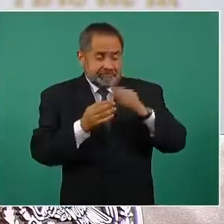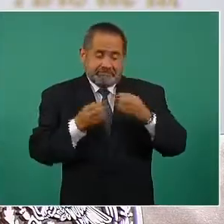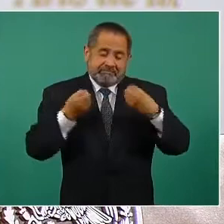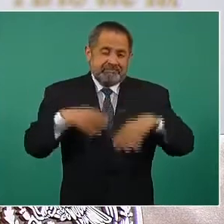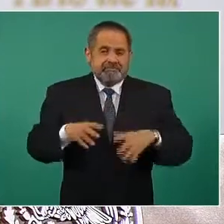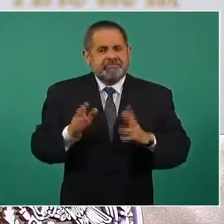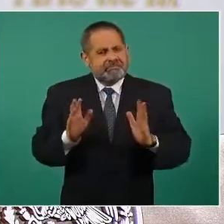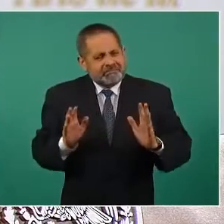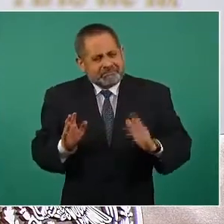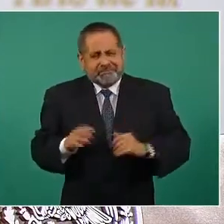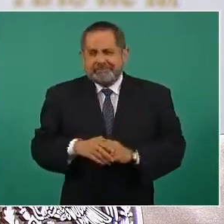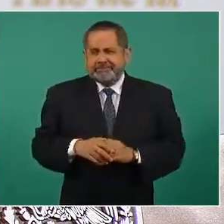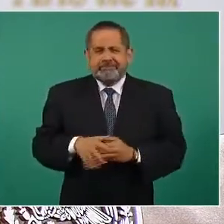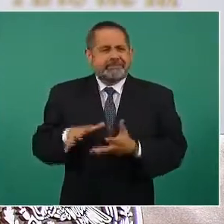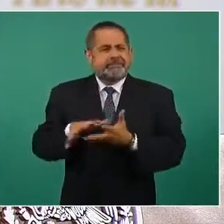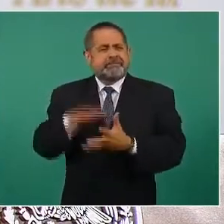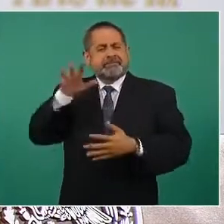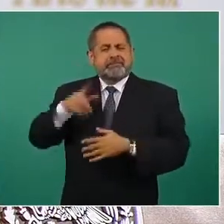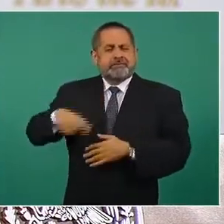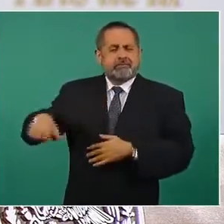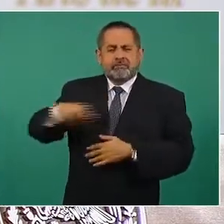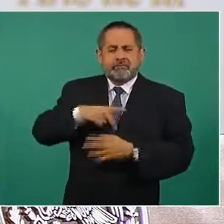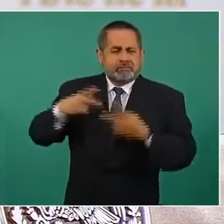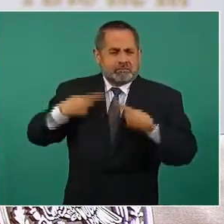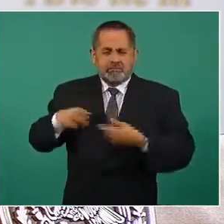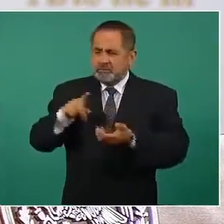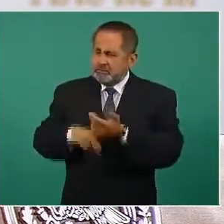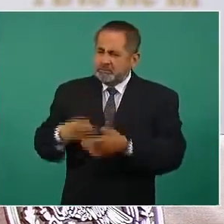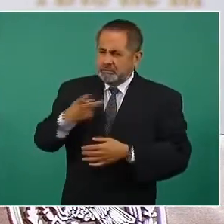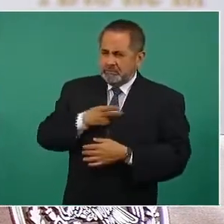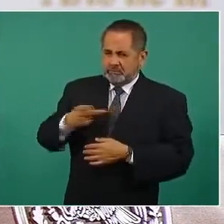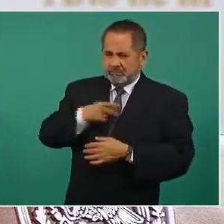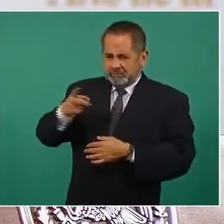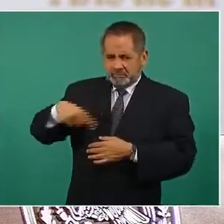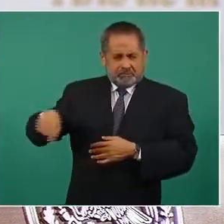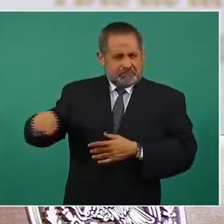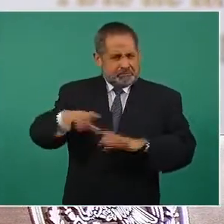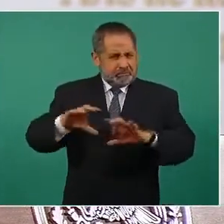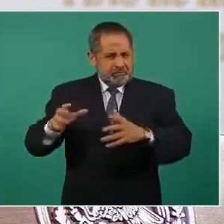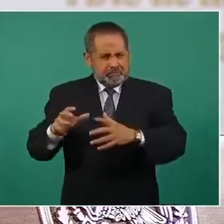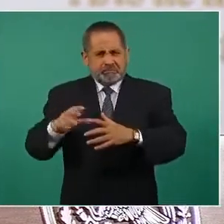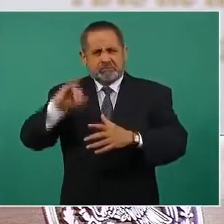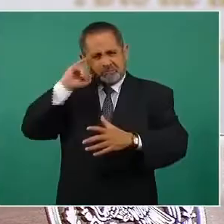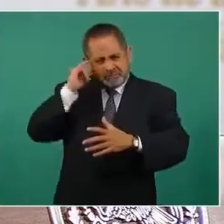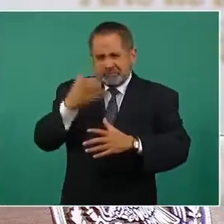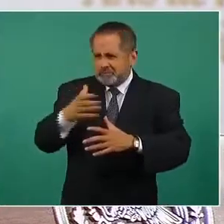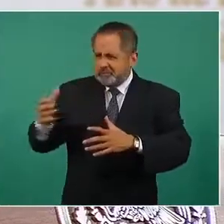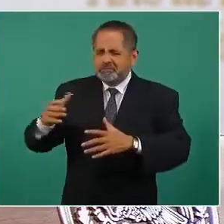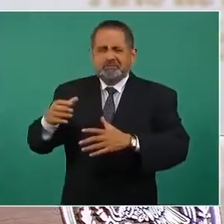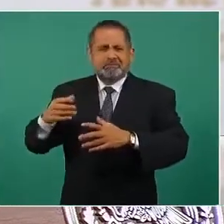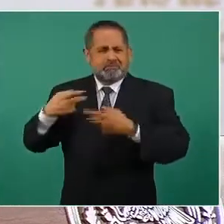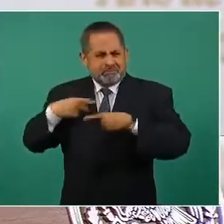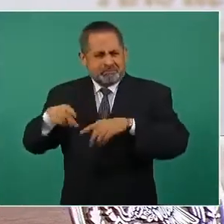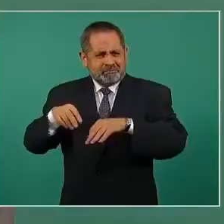La mayoría de la gente, los pobres, los campesinos, los